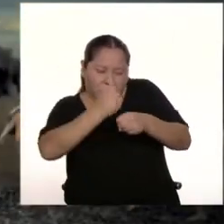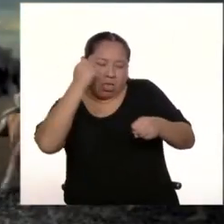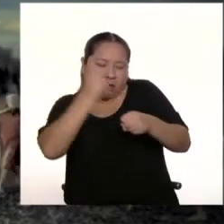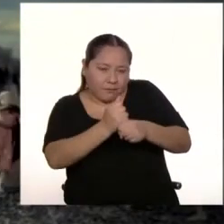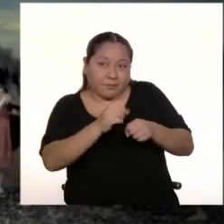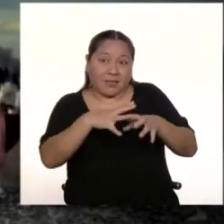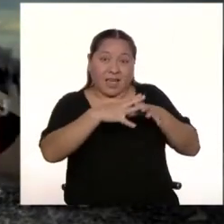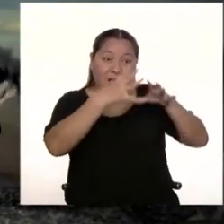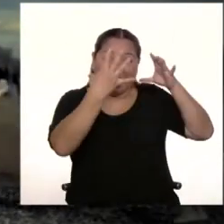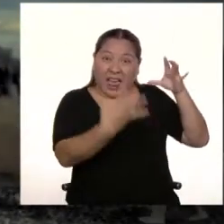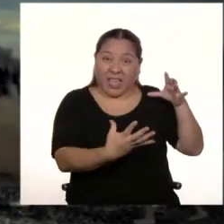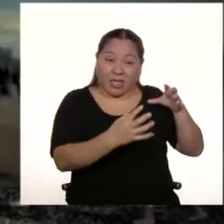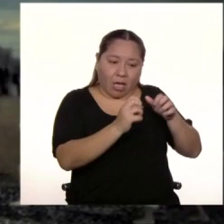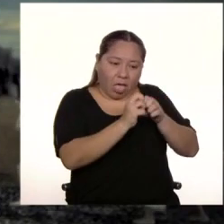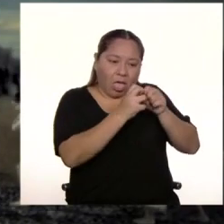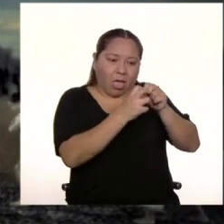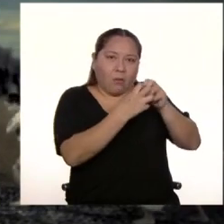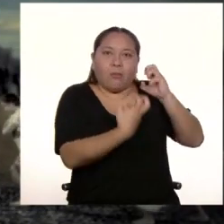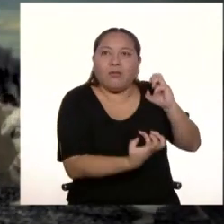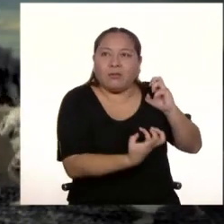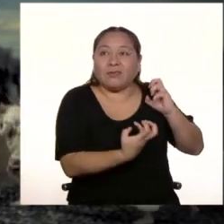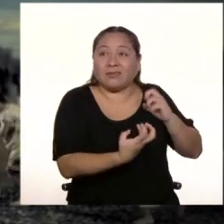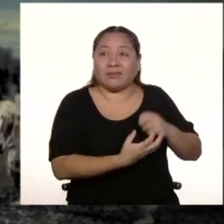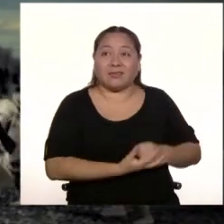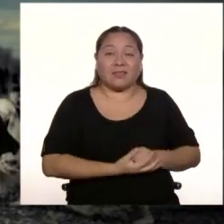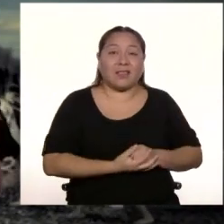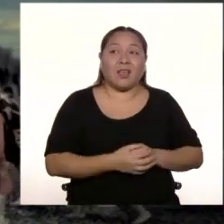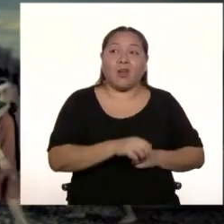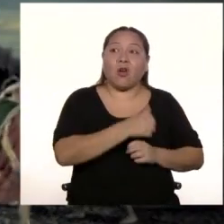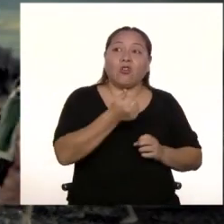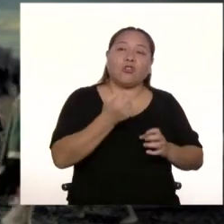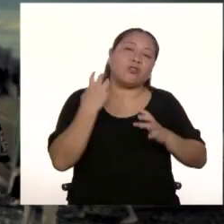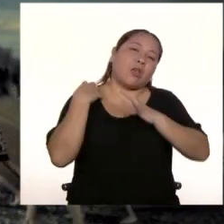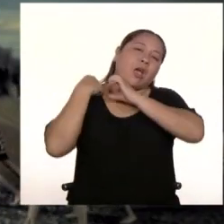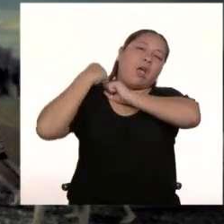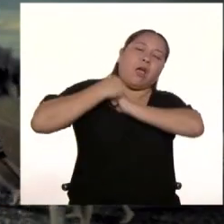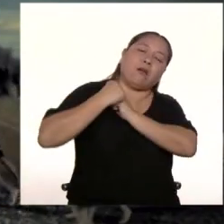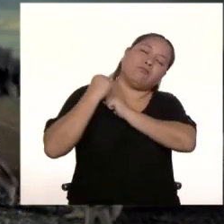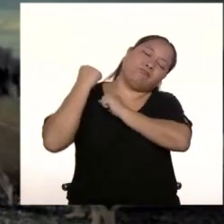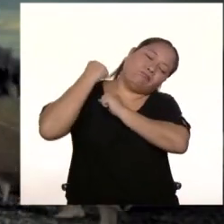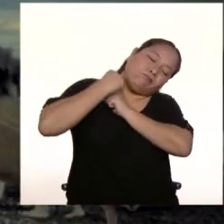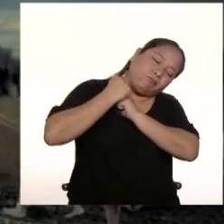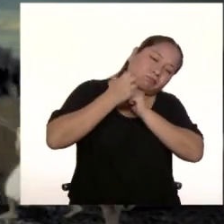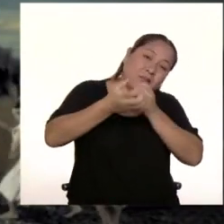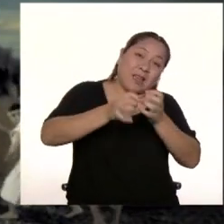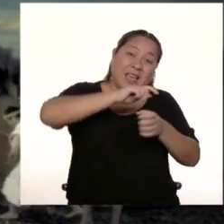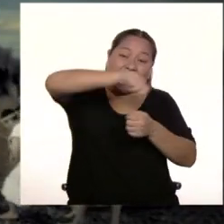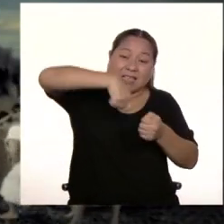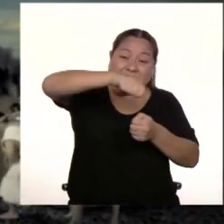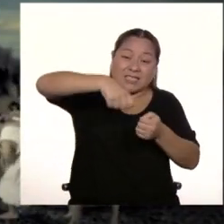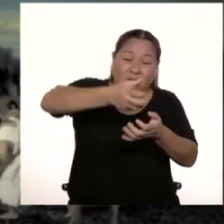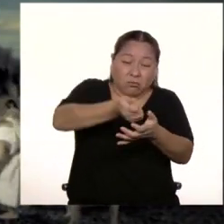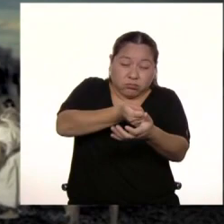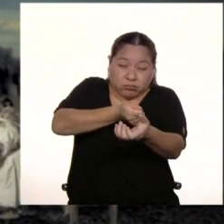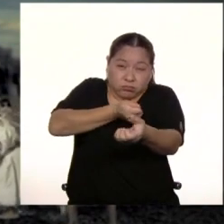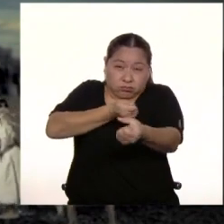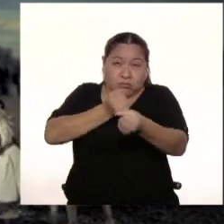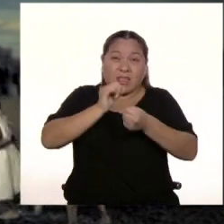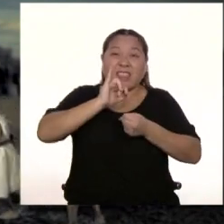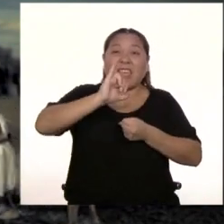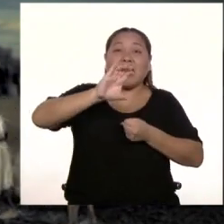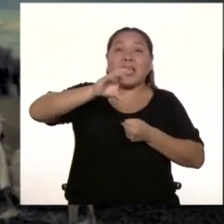Los bloques más grandes eran trasladados en rampas, jalados por grupos de trabajadores con sogas de ichu o magüey